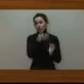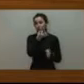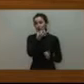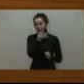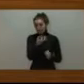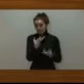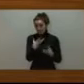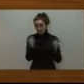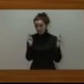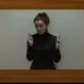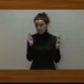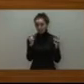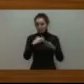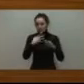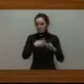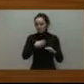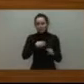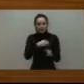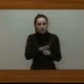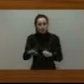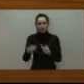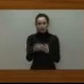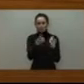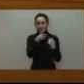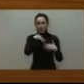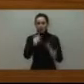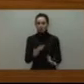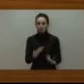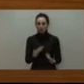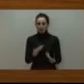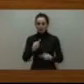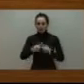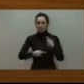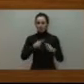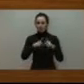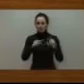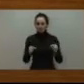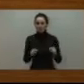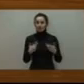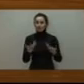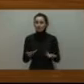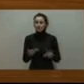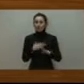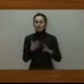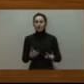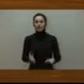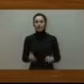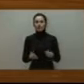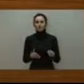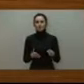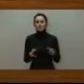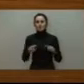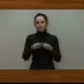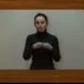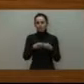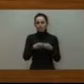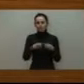manifiestamente insuficiente para las necesidades de las familias asturianas. Por ello, también desde el Grupo